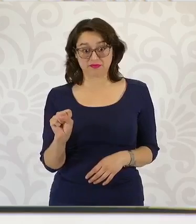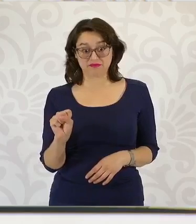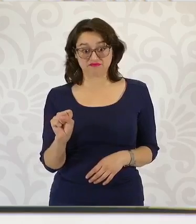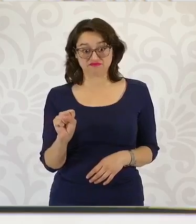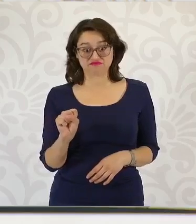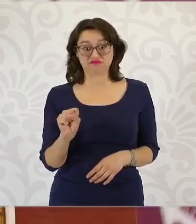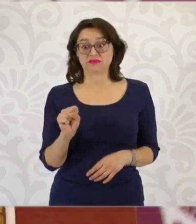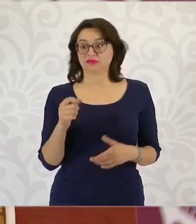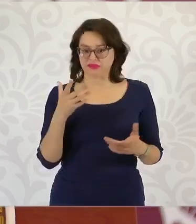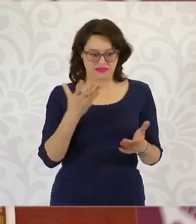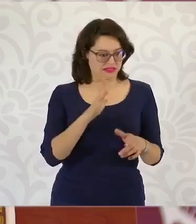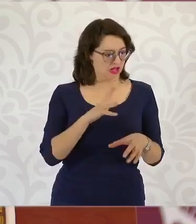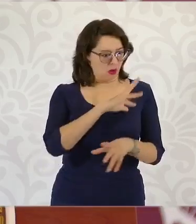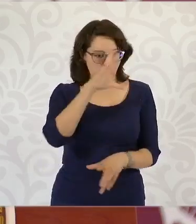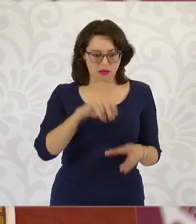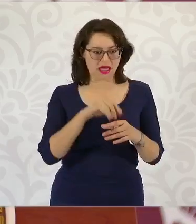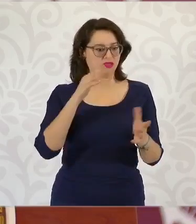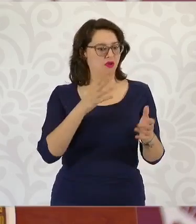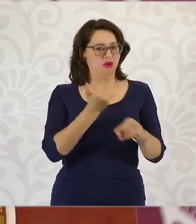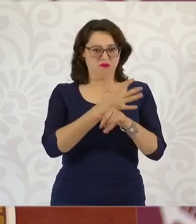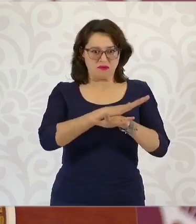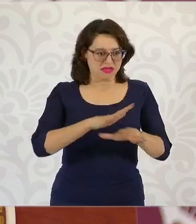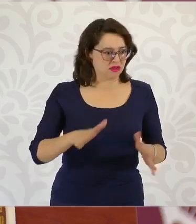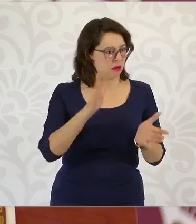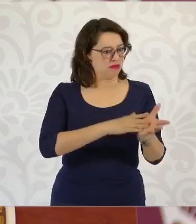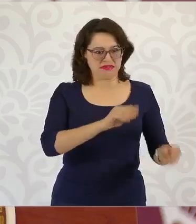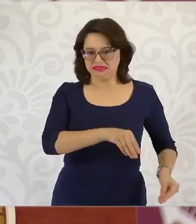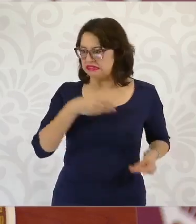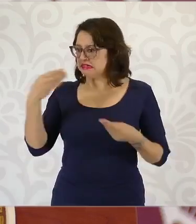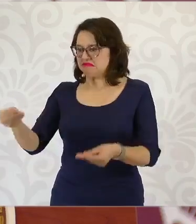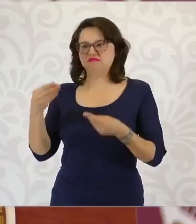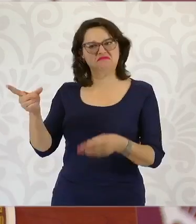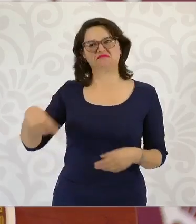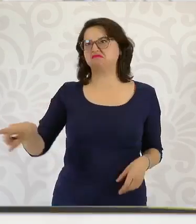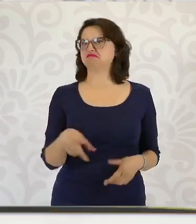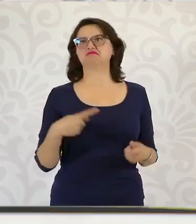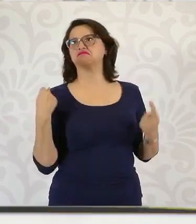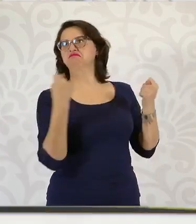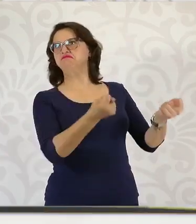se acercó a ustedes, les dio toda la información y siguen planteando lo mismo,